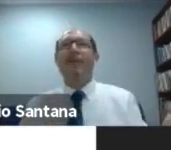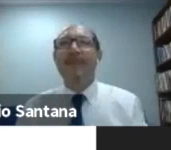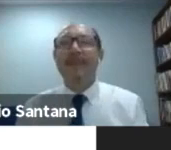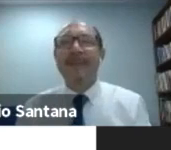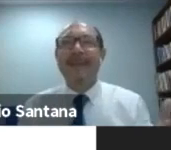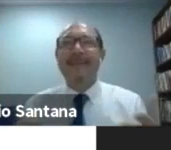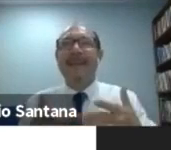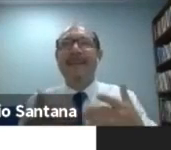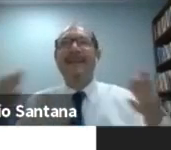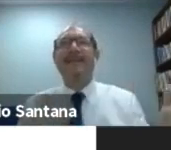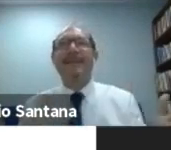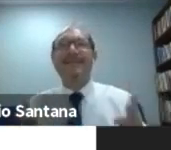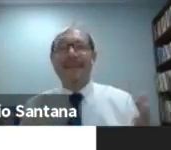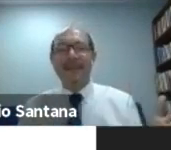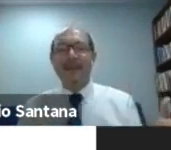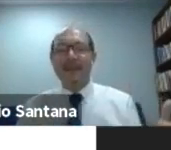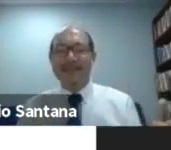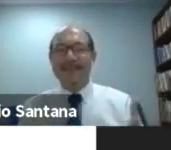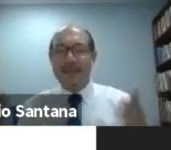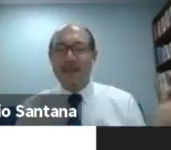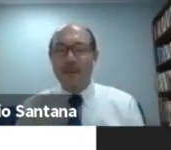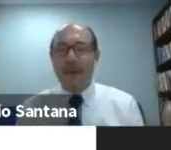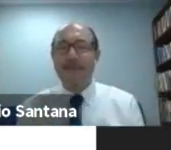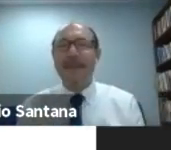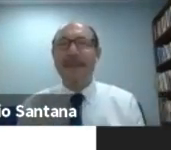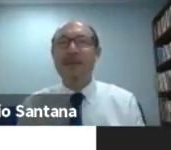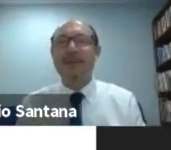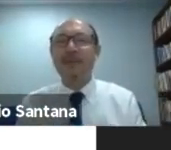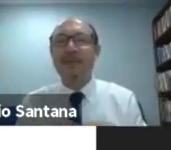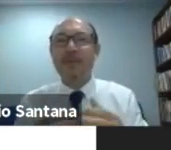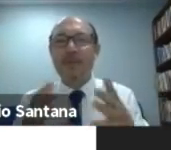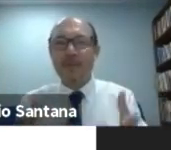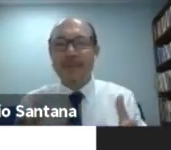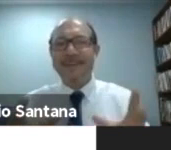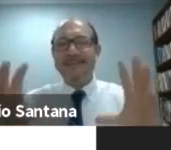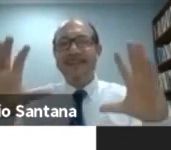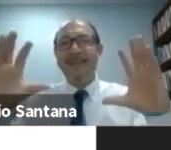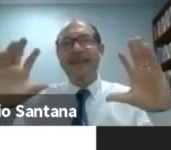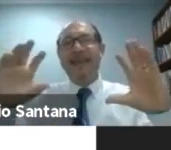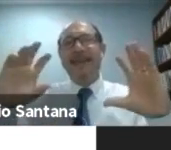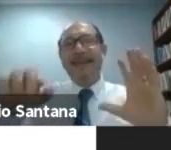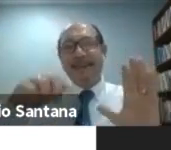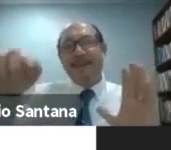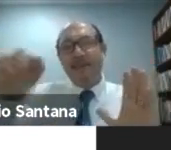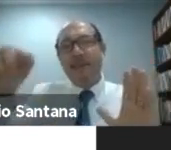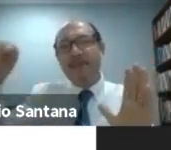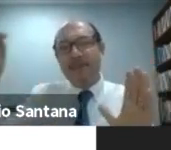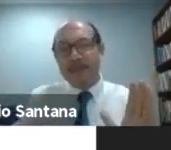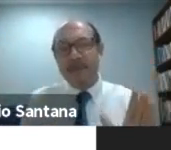poder dormir tranquilamente 7 y 8 horas es un asunto común. Es decir,